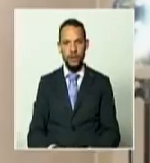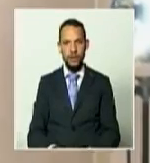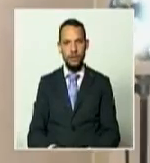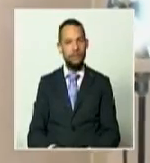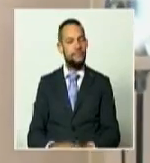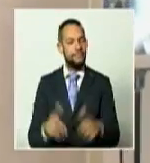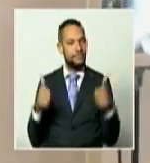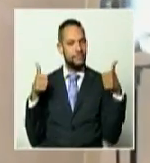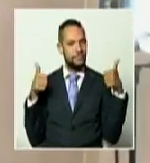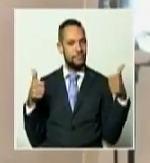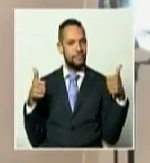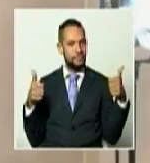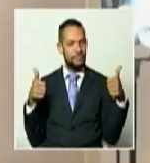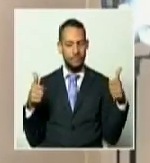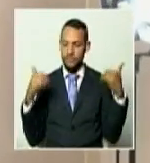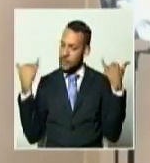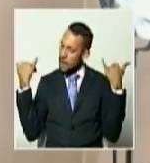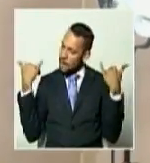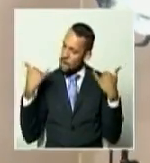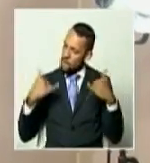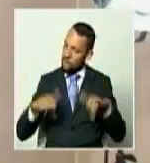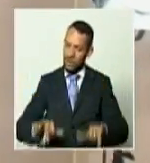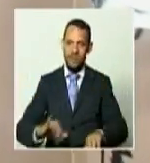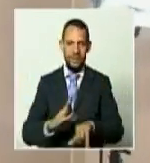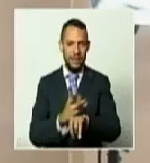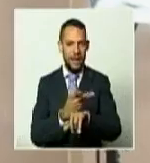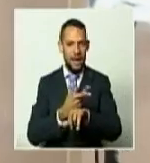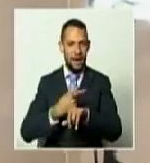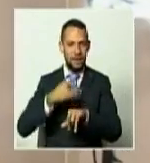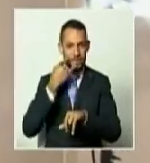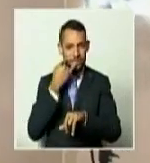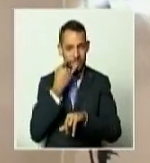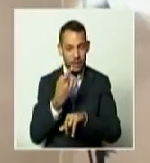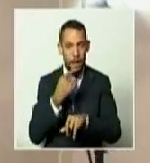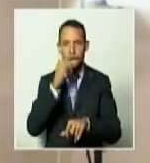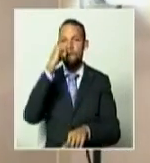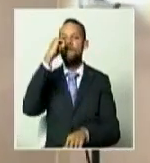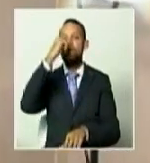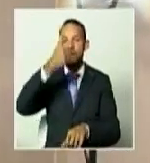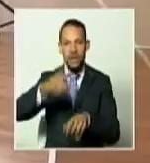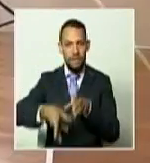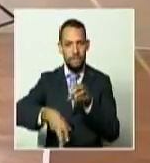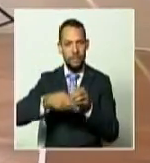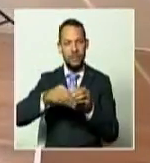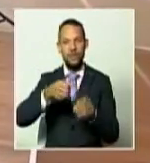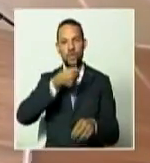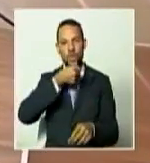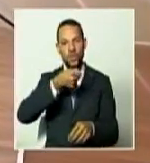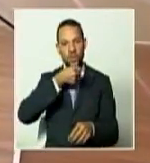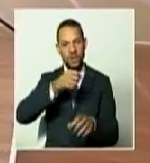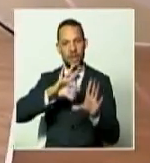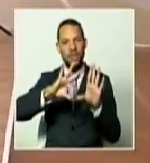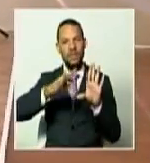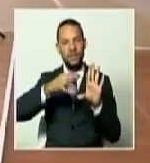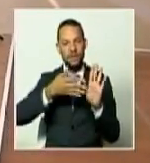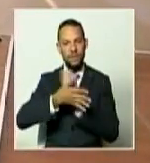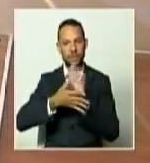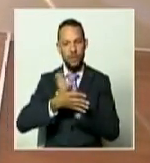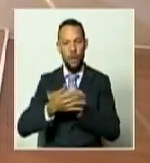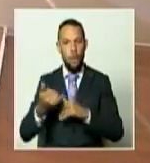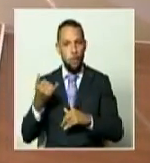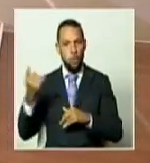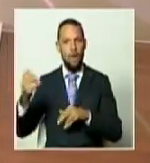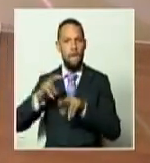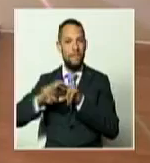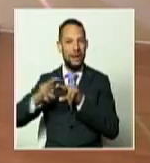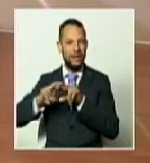Muy bien, y de esta manera llegamos al final de Sin Estrés. Nos vemos mañana con más información. Siga Rubén Darío Gisela en estudio con más